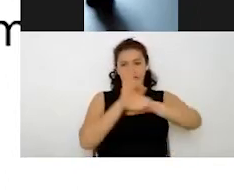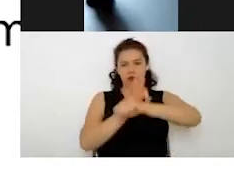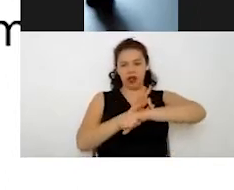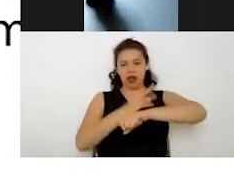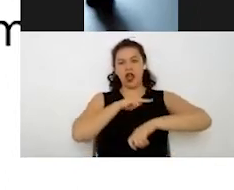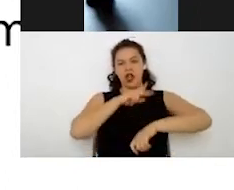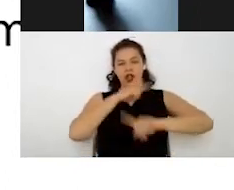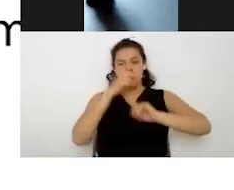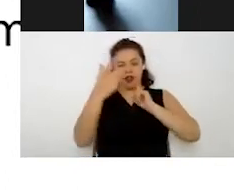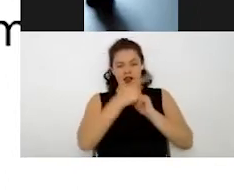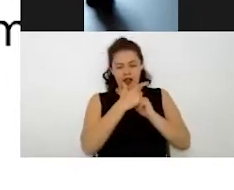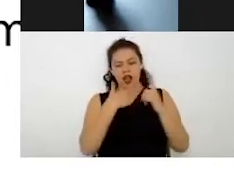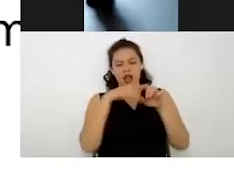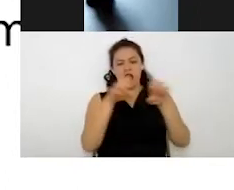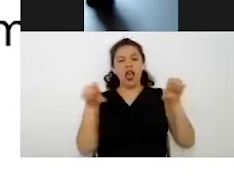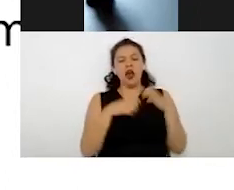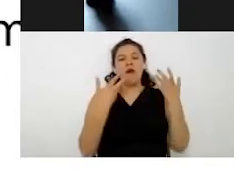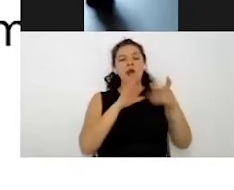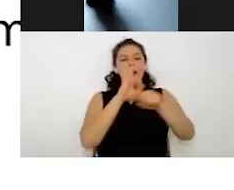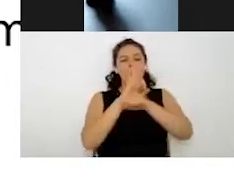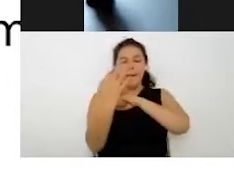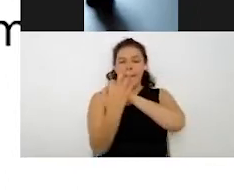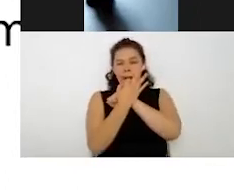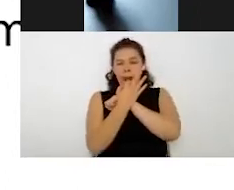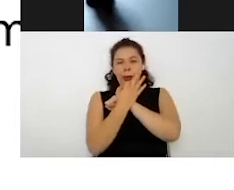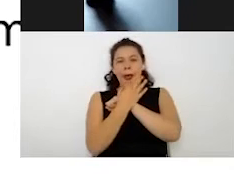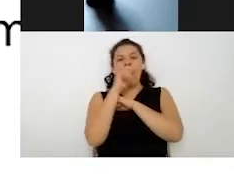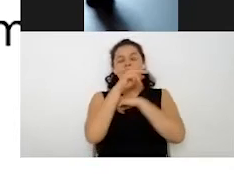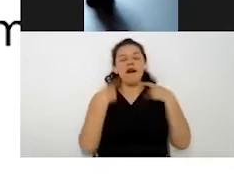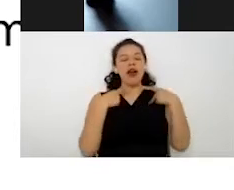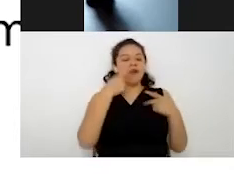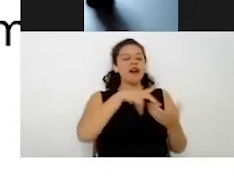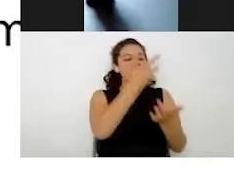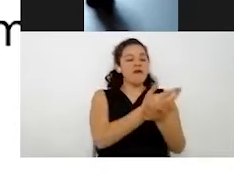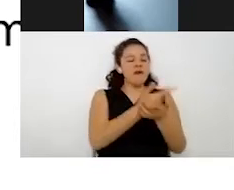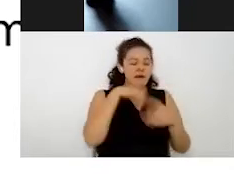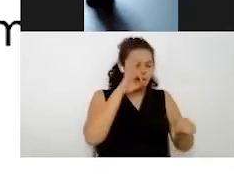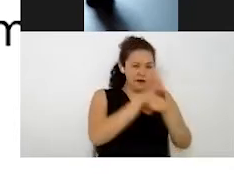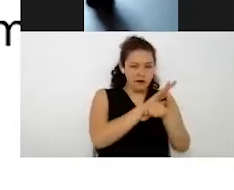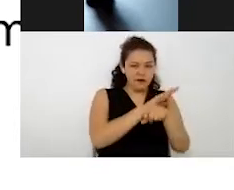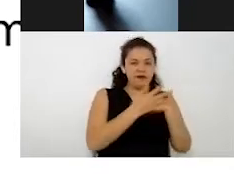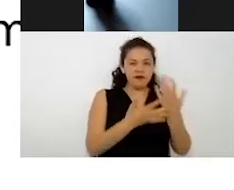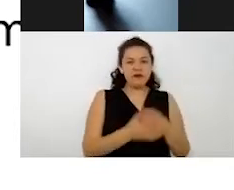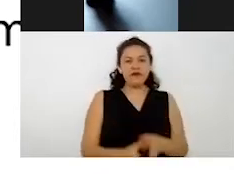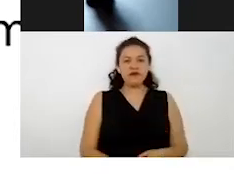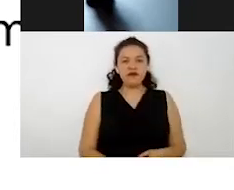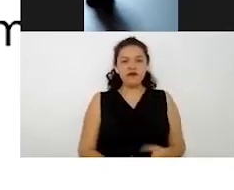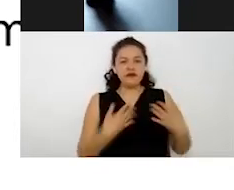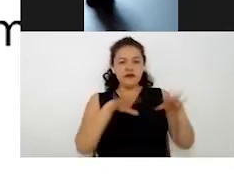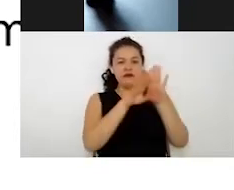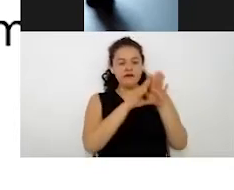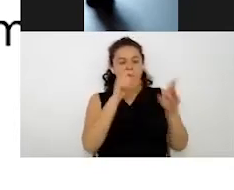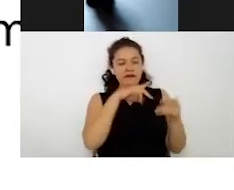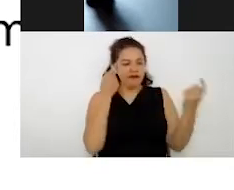persona con mi equipo de protección personal y a la víctima. ¿Cómo íbamos a proteger a la víctima y a mí a la vez,